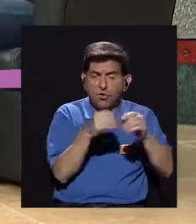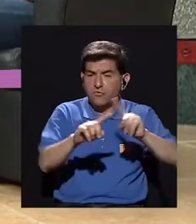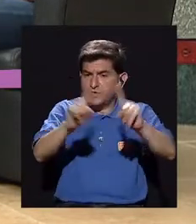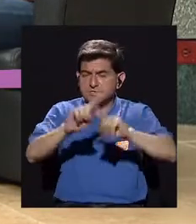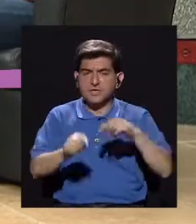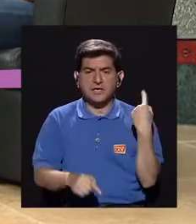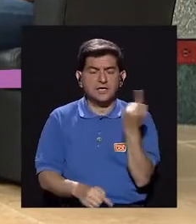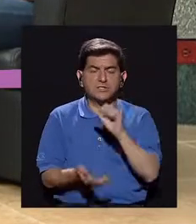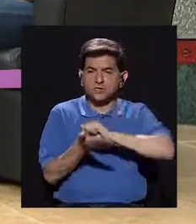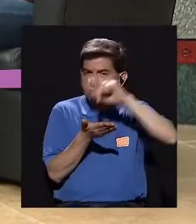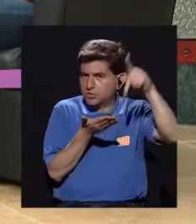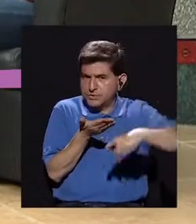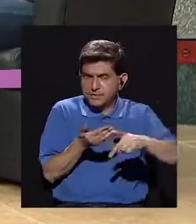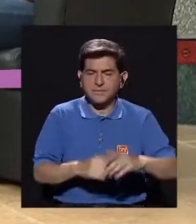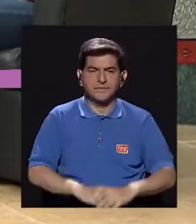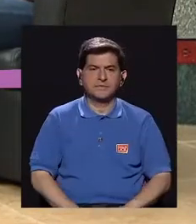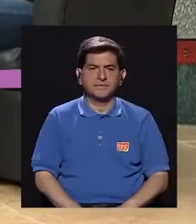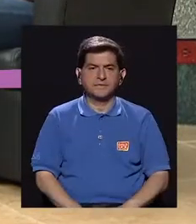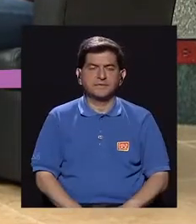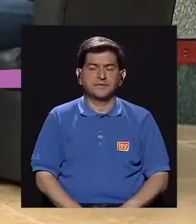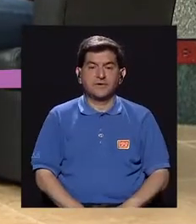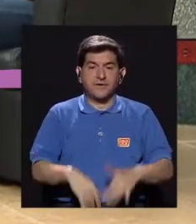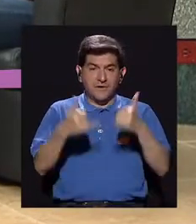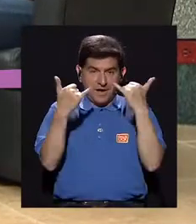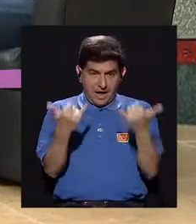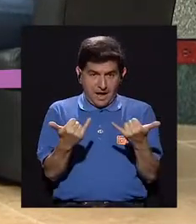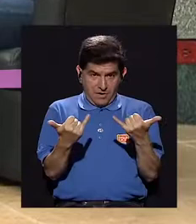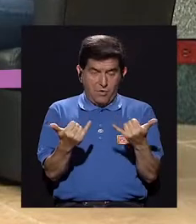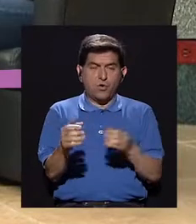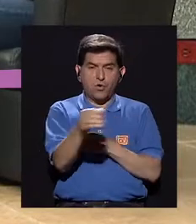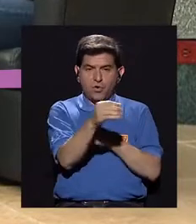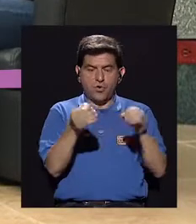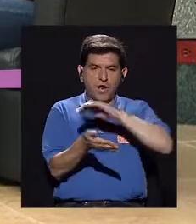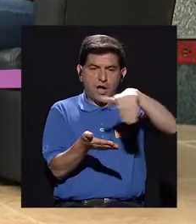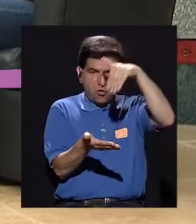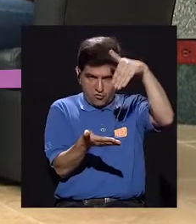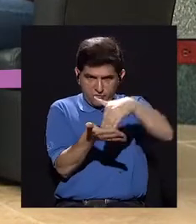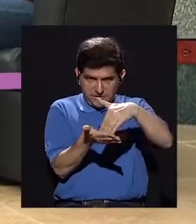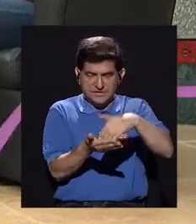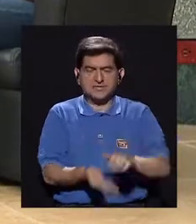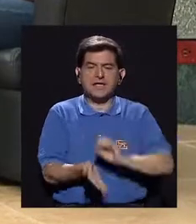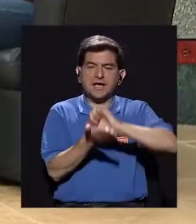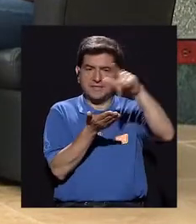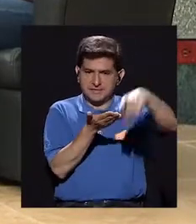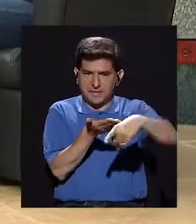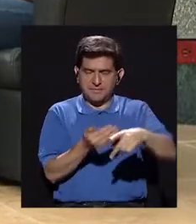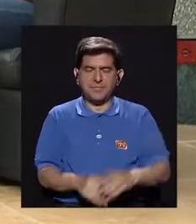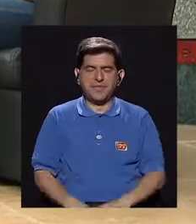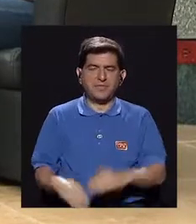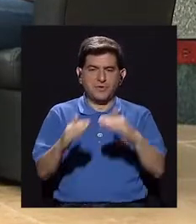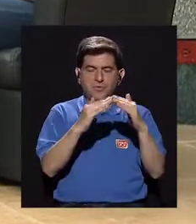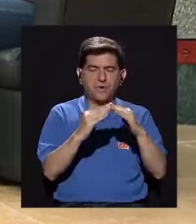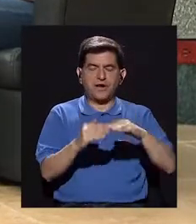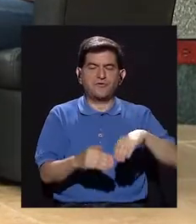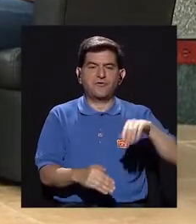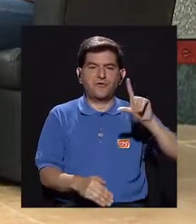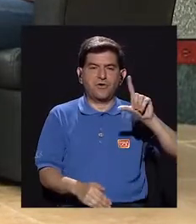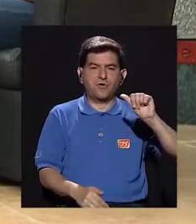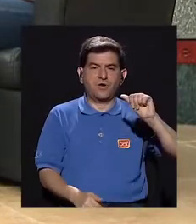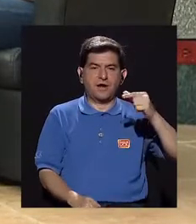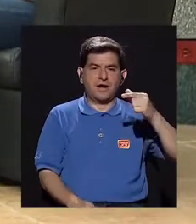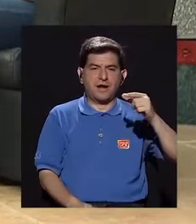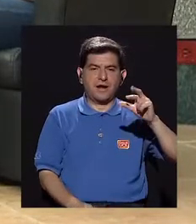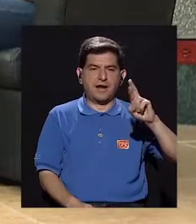sucursales o solo aquí en San Pedro? Ok. En este momento las oficinas centrales obviamente están en San Pedro, aquí en Barrio La Granja,